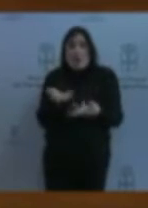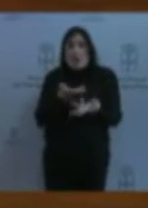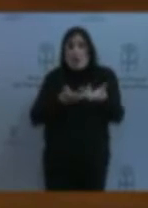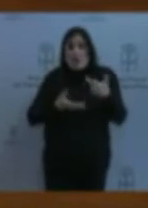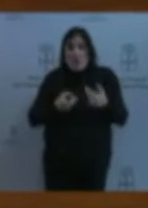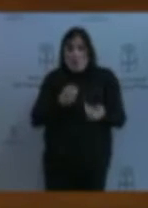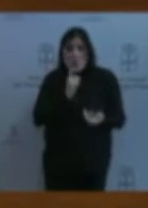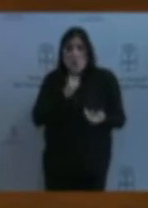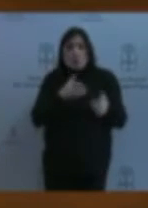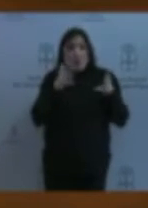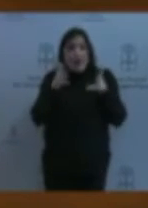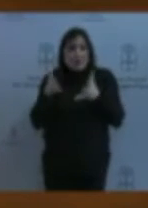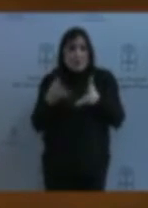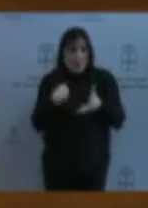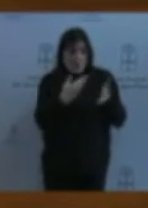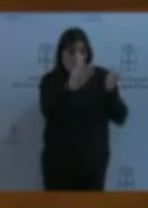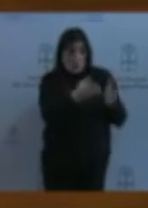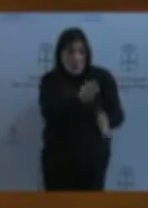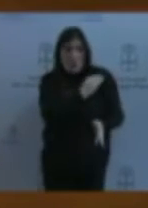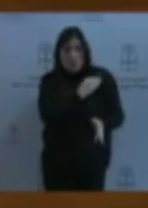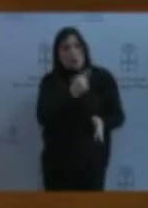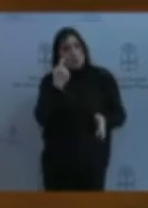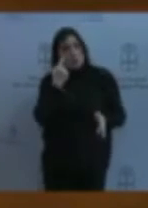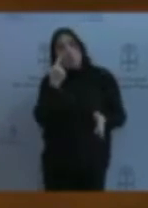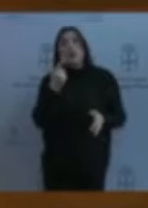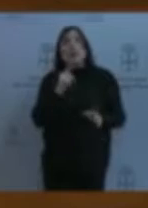y responderemos, espero, adecuadamente a